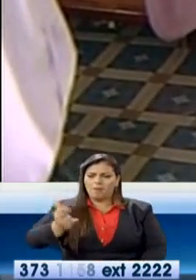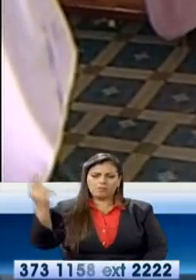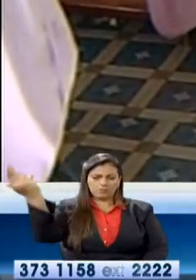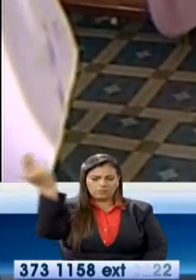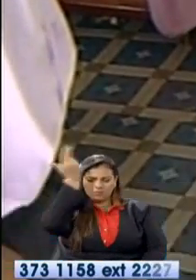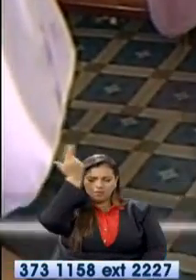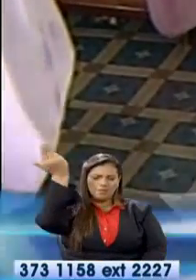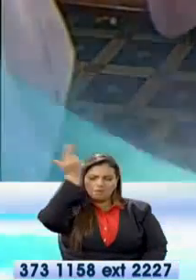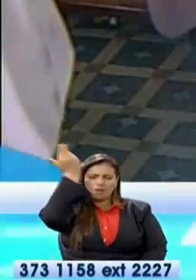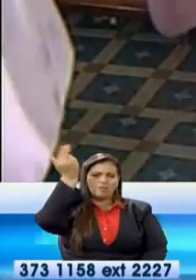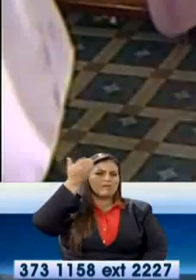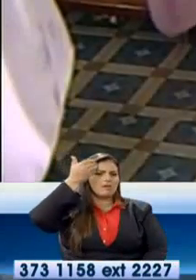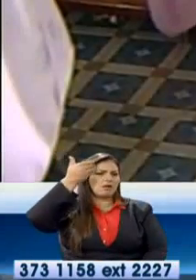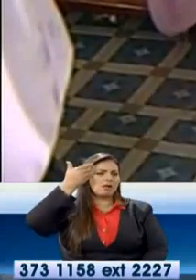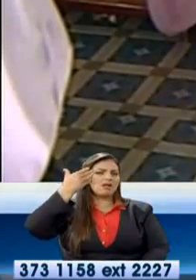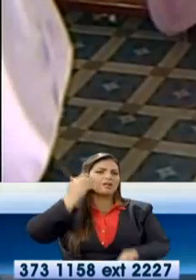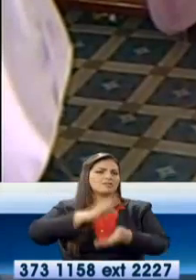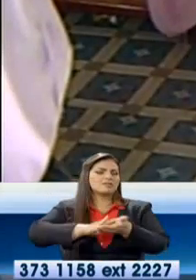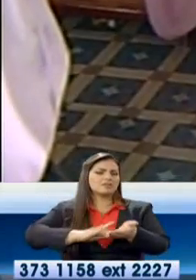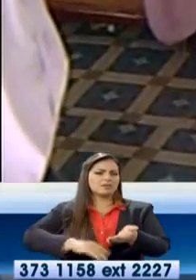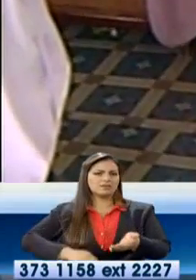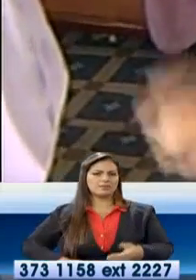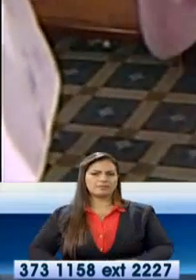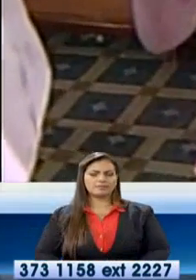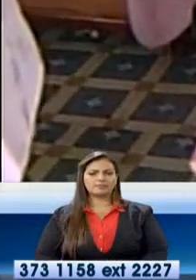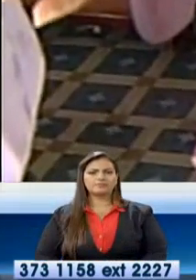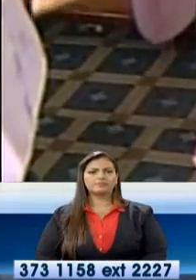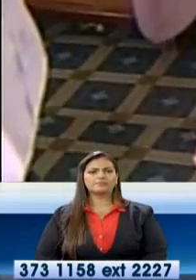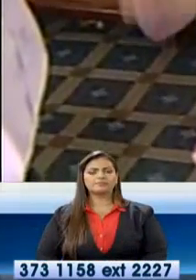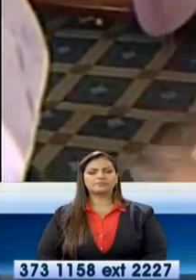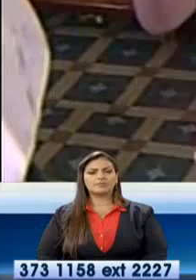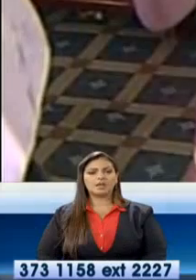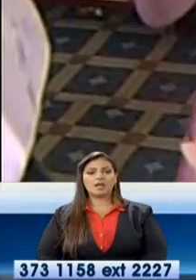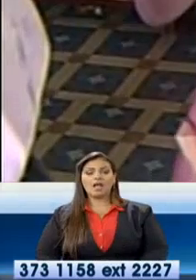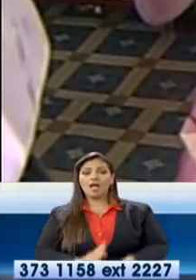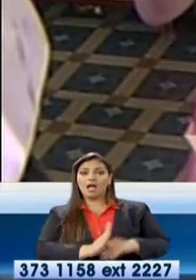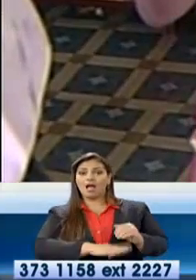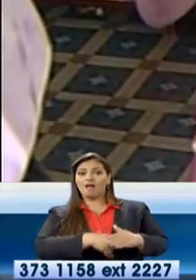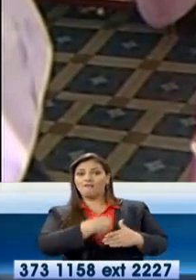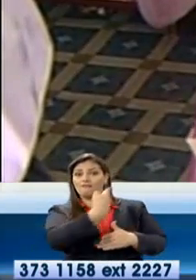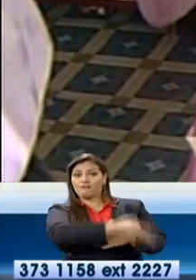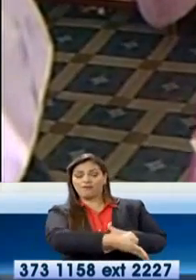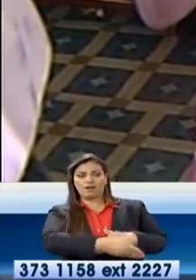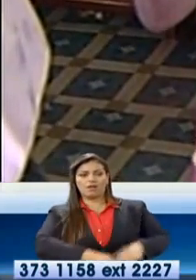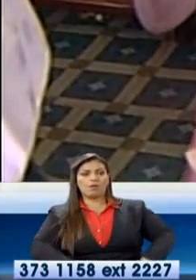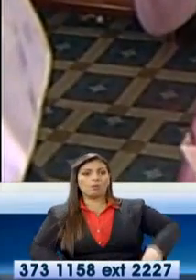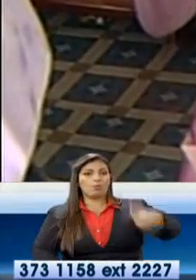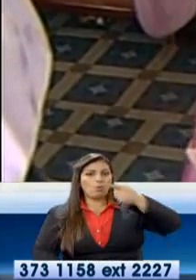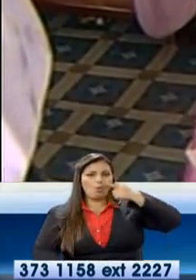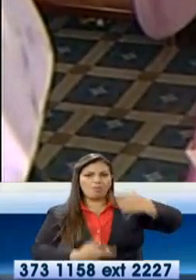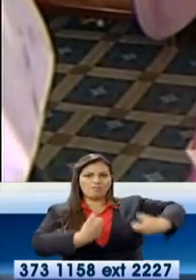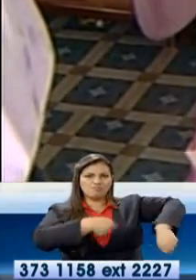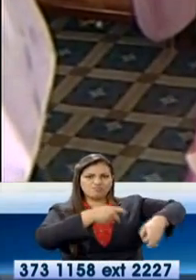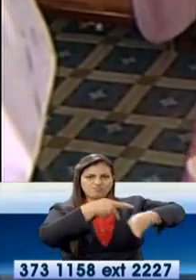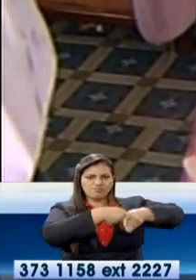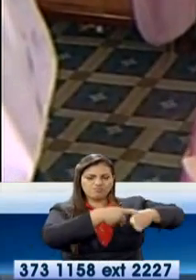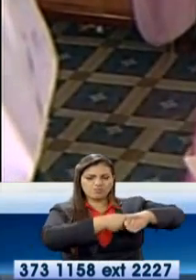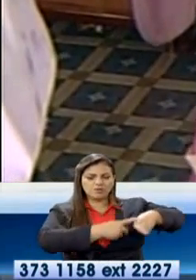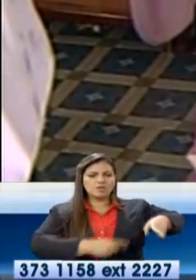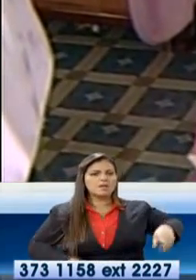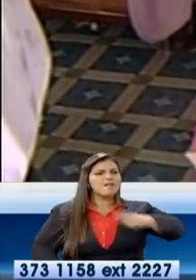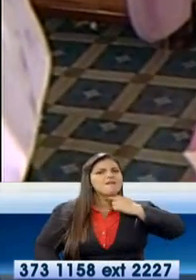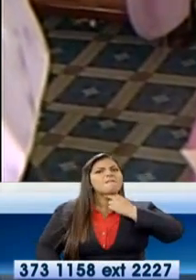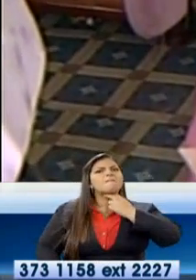2 cachazos le rompieron la cabeza. Entonces ya, pues cuando el otro de afuera le grita, dice, porque la otra no se dejaba quitar el